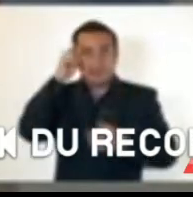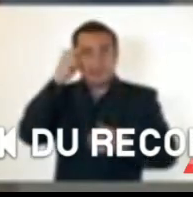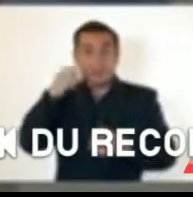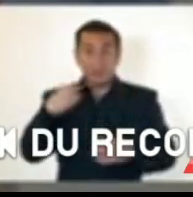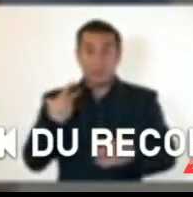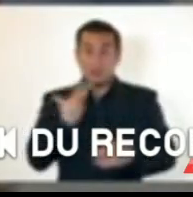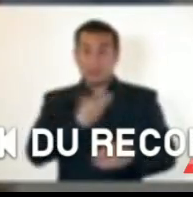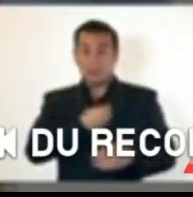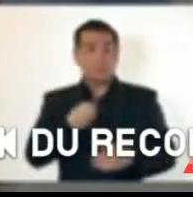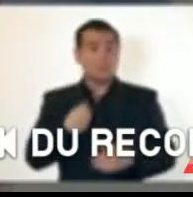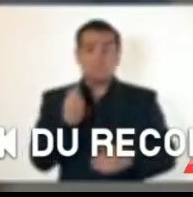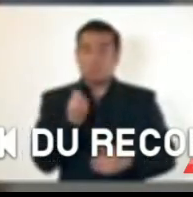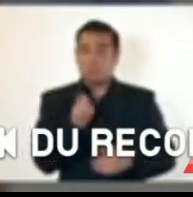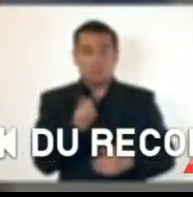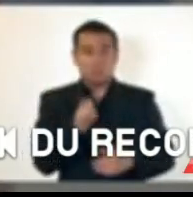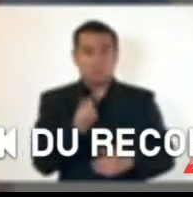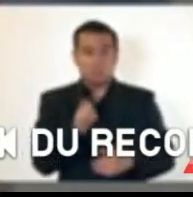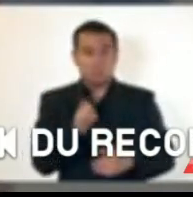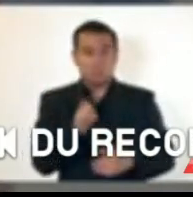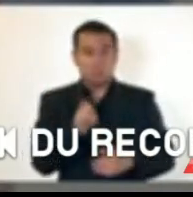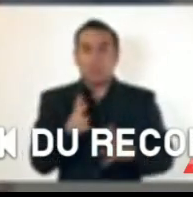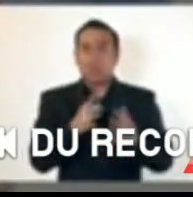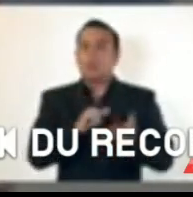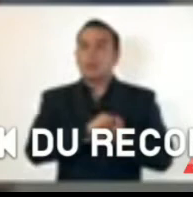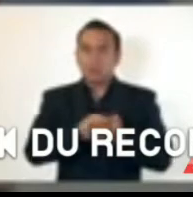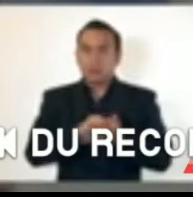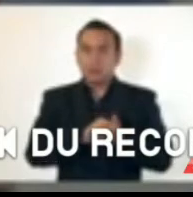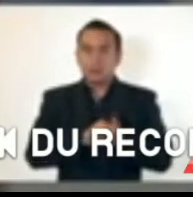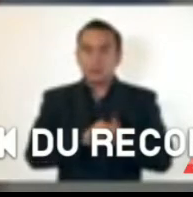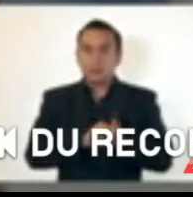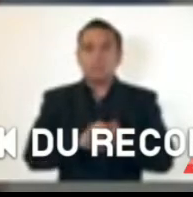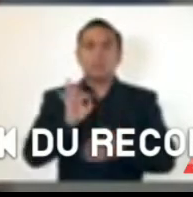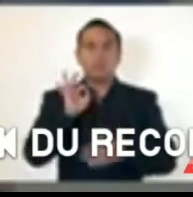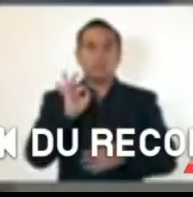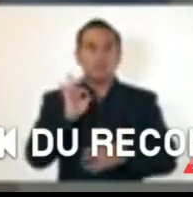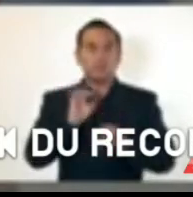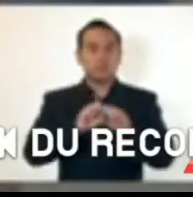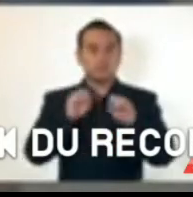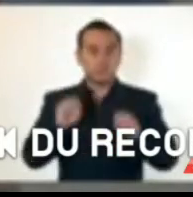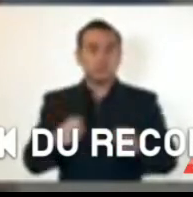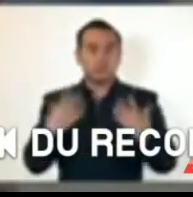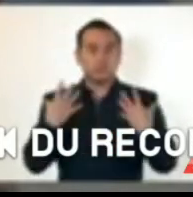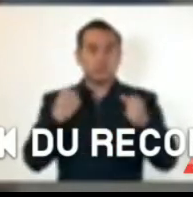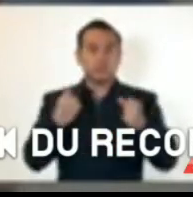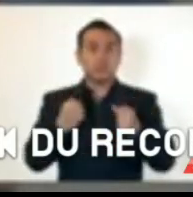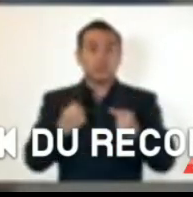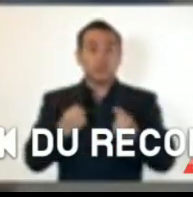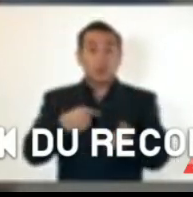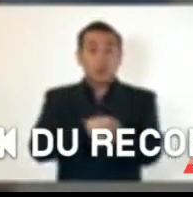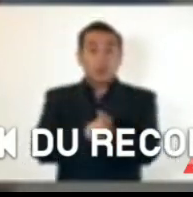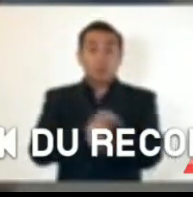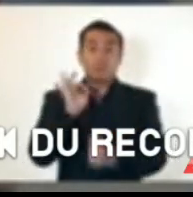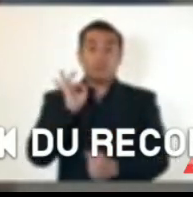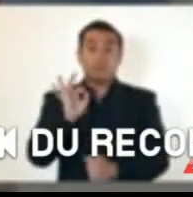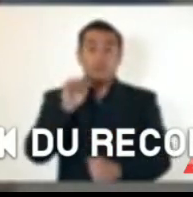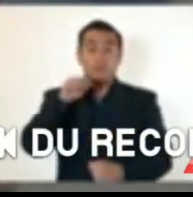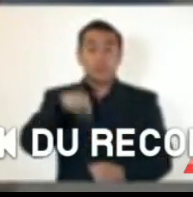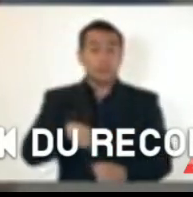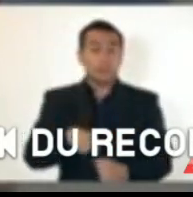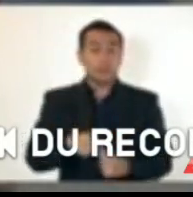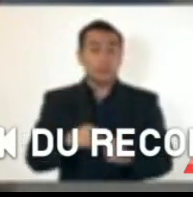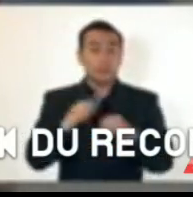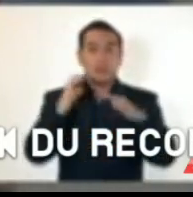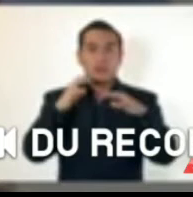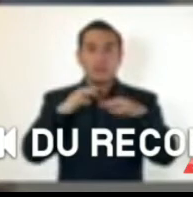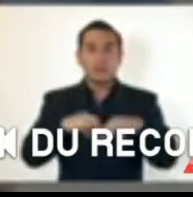recursos que Nueva York. No podemos tener mejor sistema de salud que Nueva York. No podemos tener mejores hospitales que Nueva York. Más ambulancias que